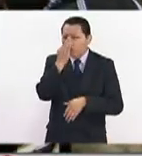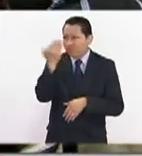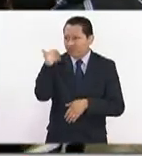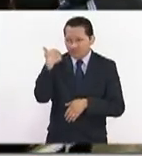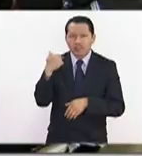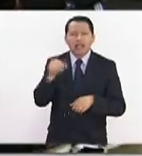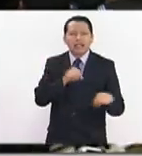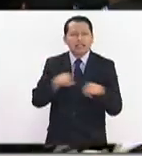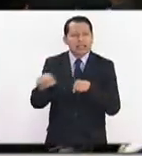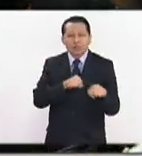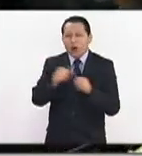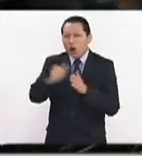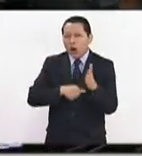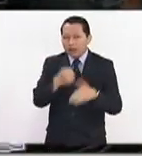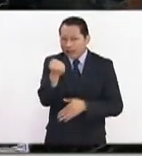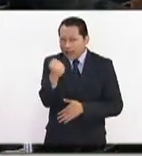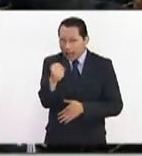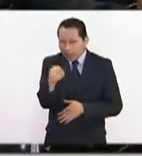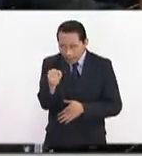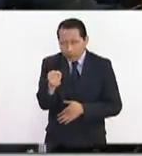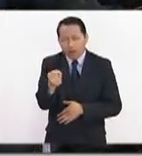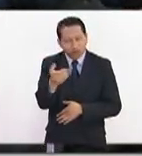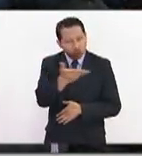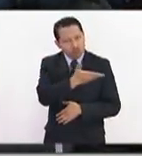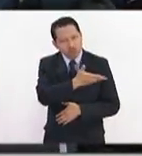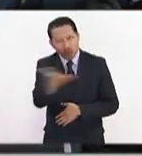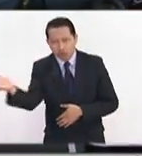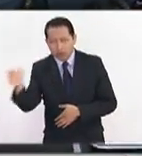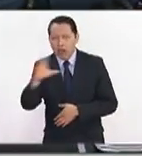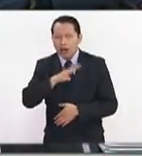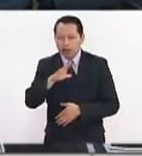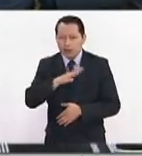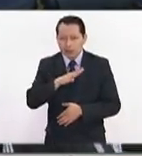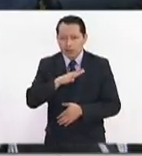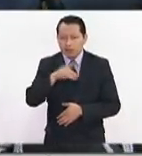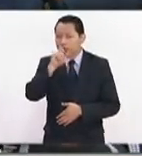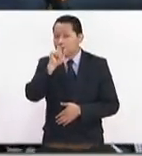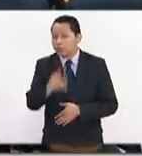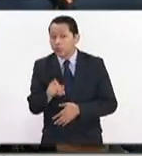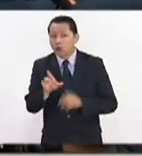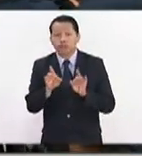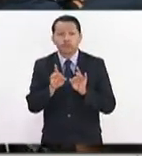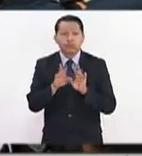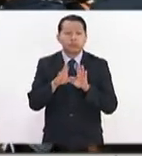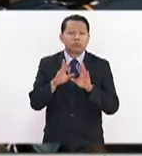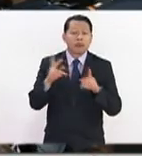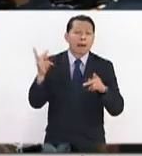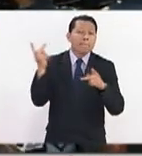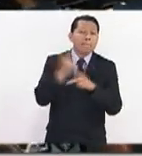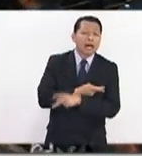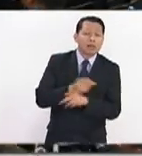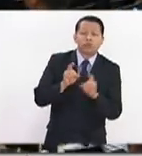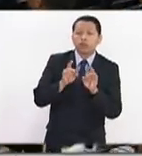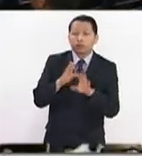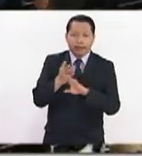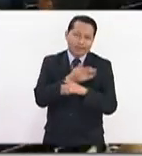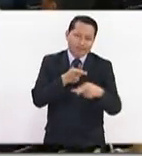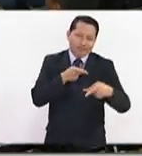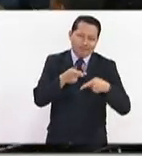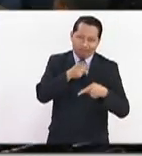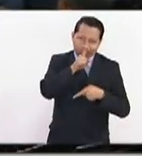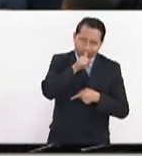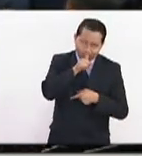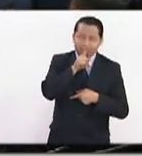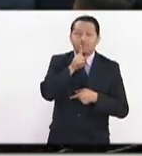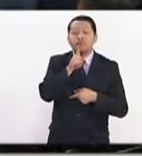de septiembre, ahí estuvieron, en eventos improvisados, en eventos no planeados, en